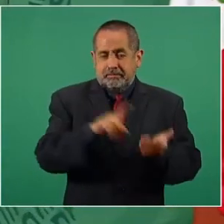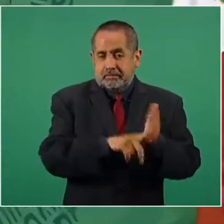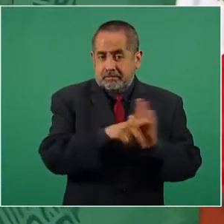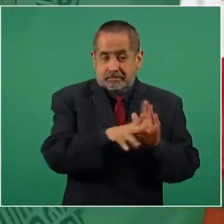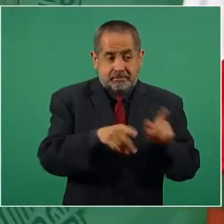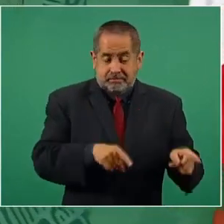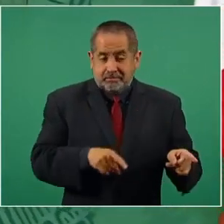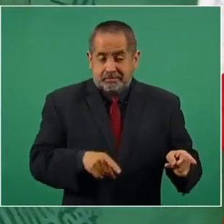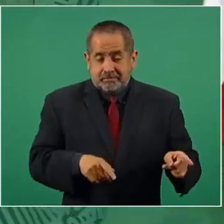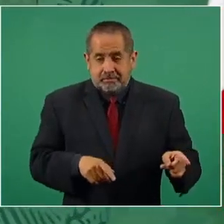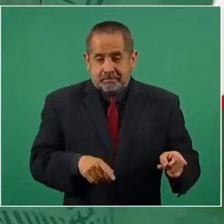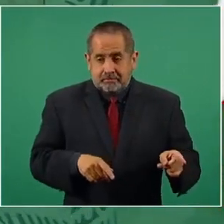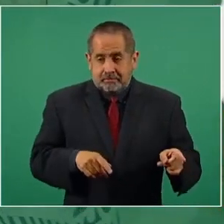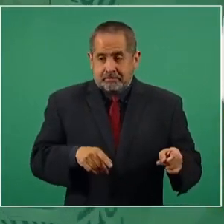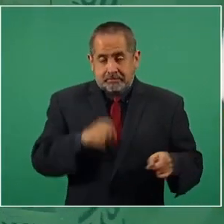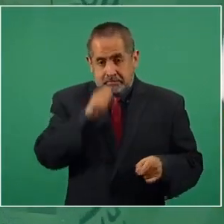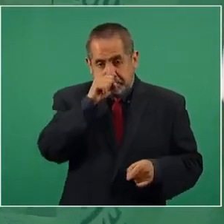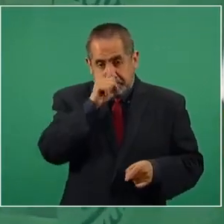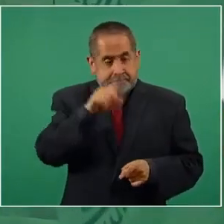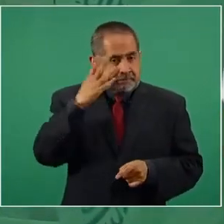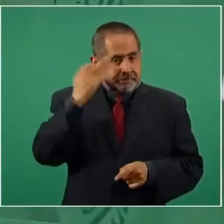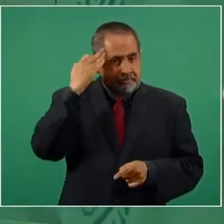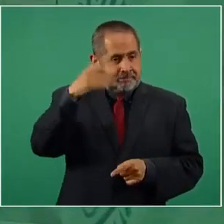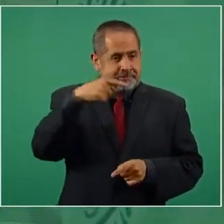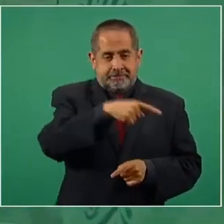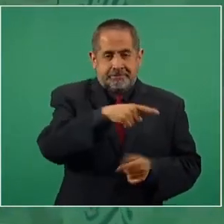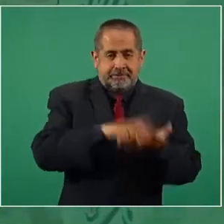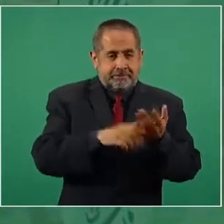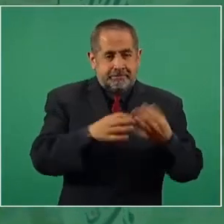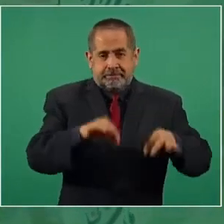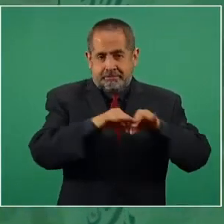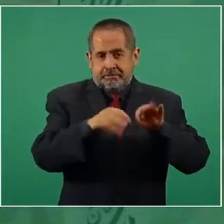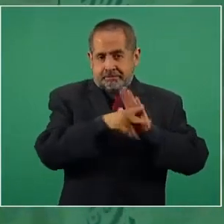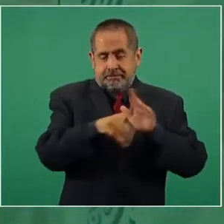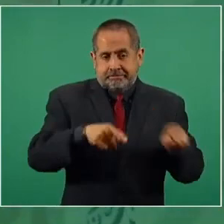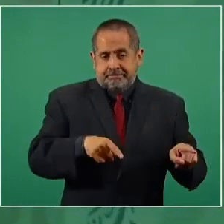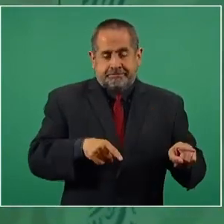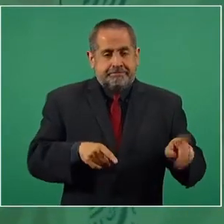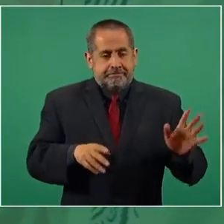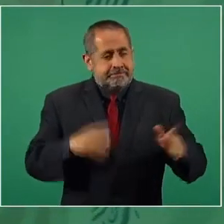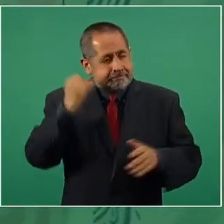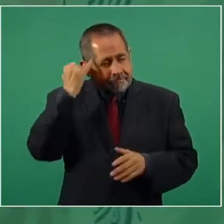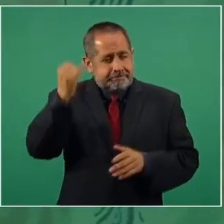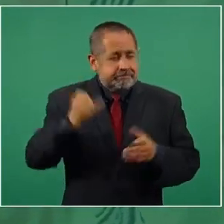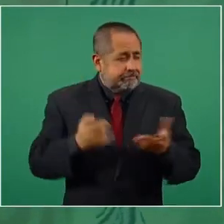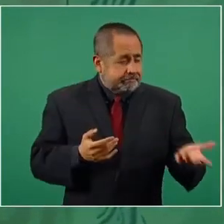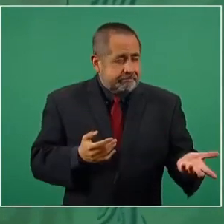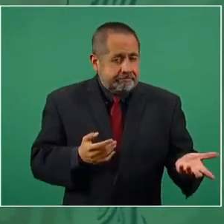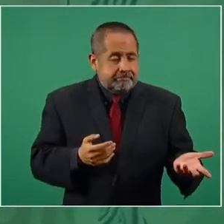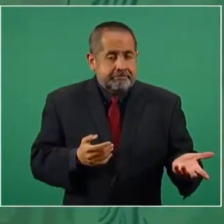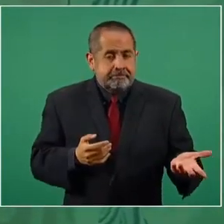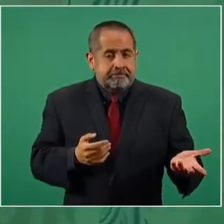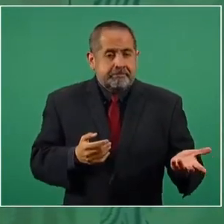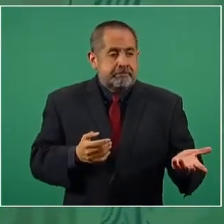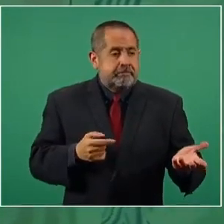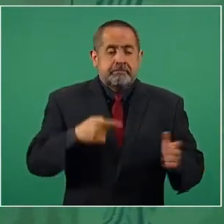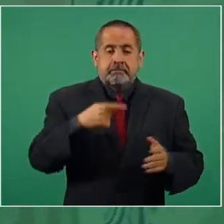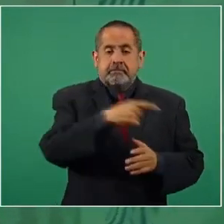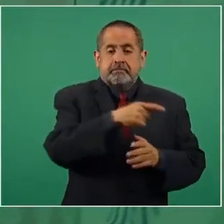que era en ese entonces el periódico más importante. Imagínense que